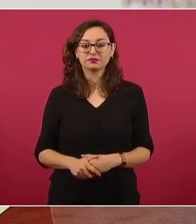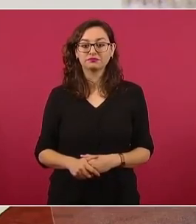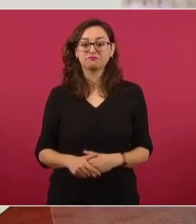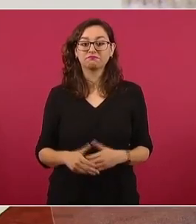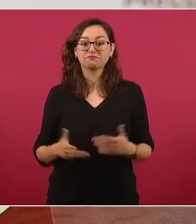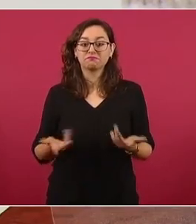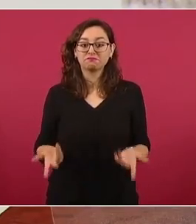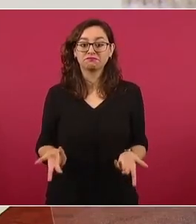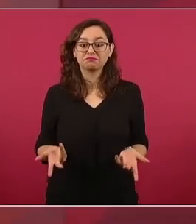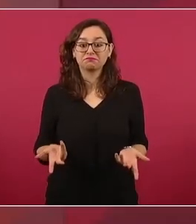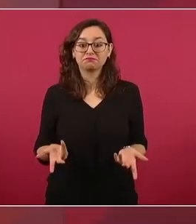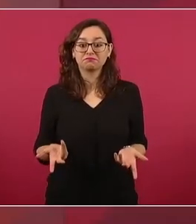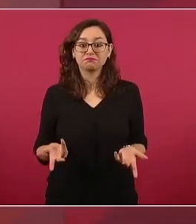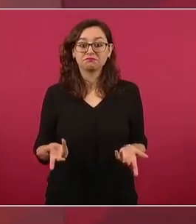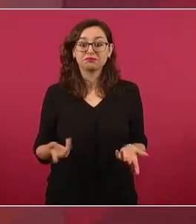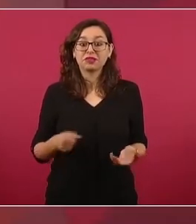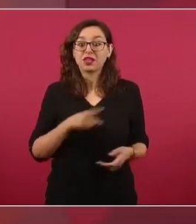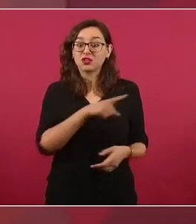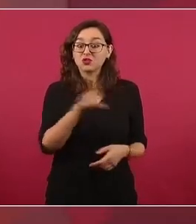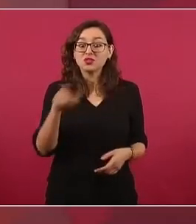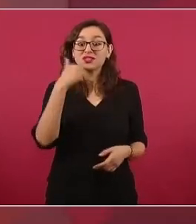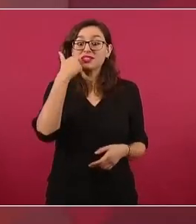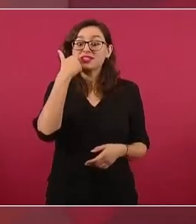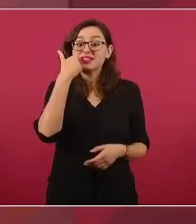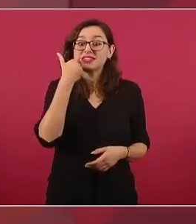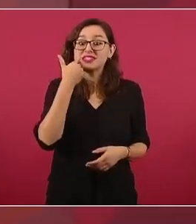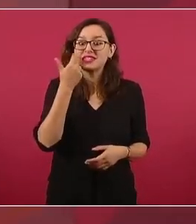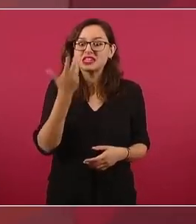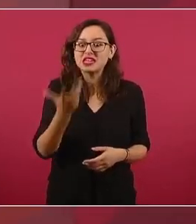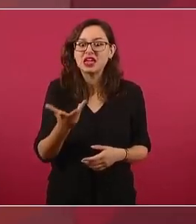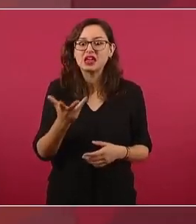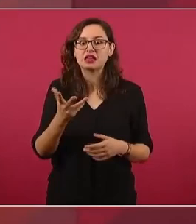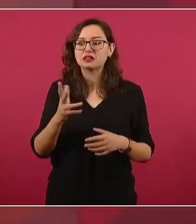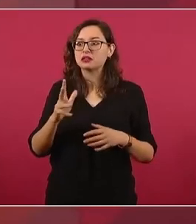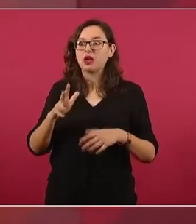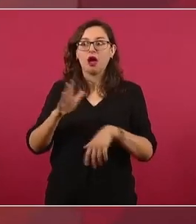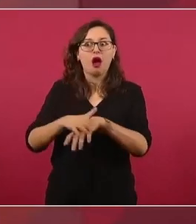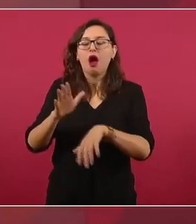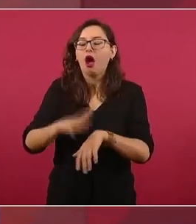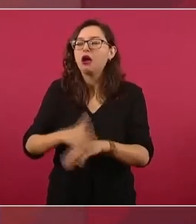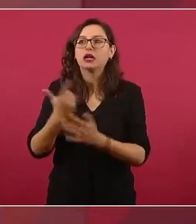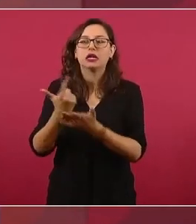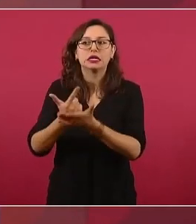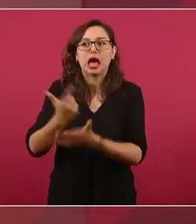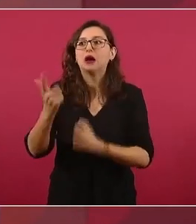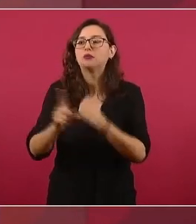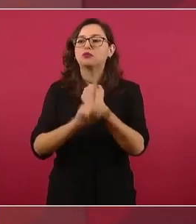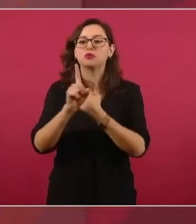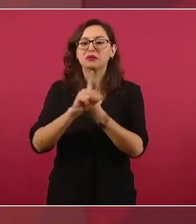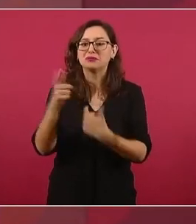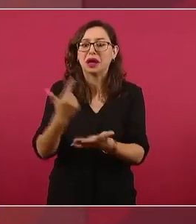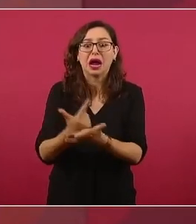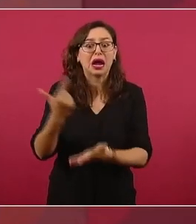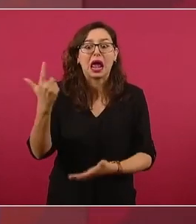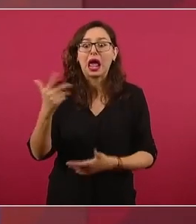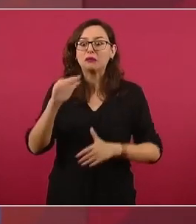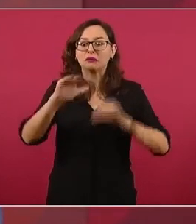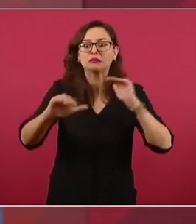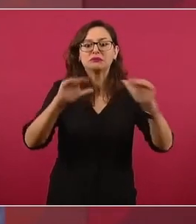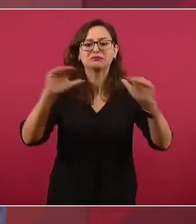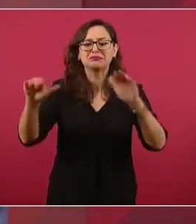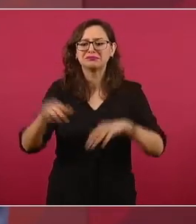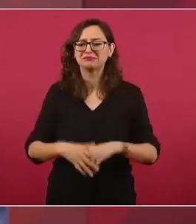que están queriendo recrear nuestros adversarios, la gente